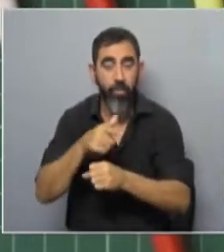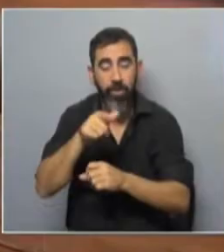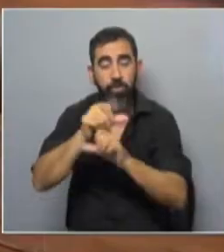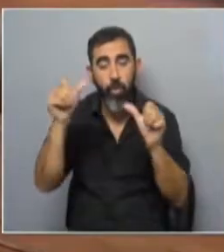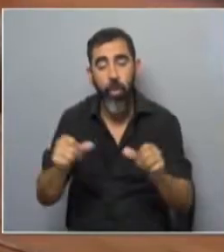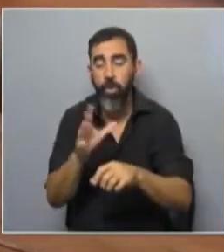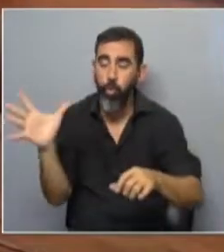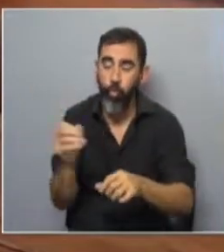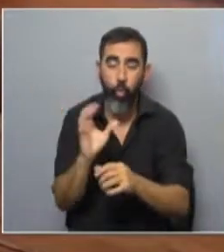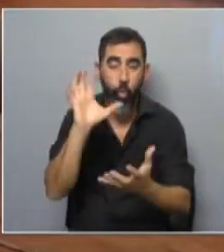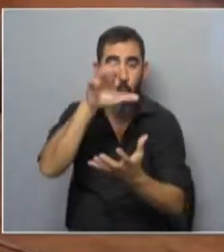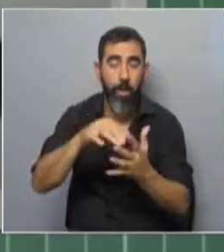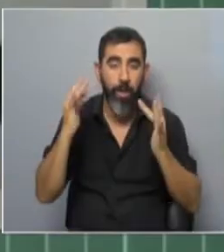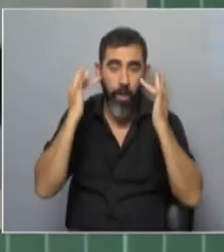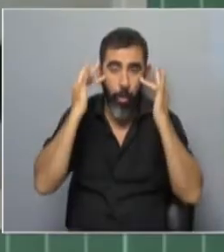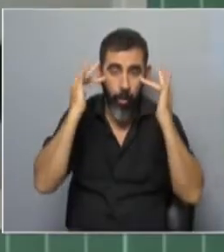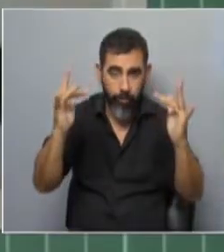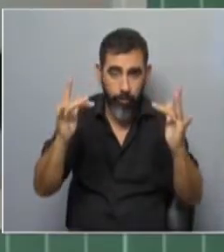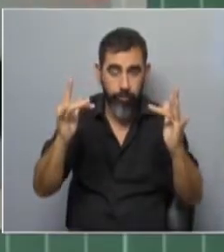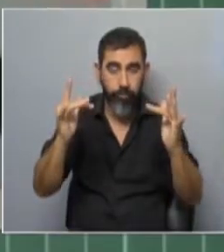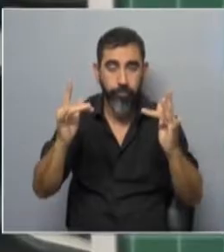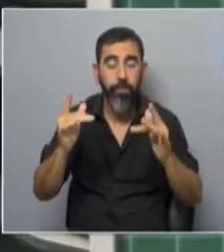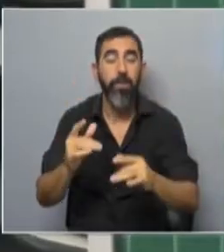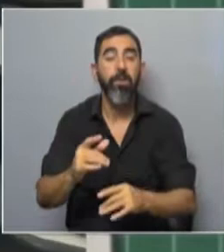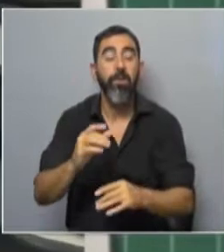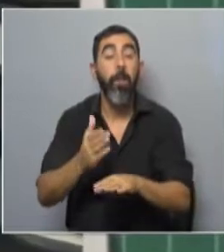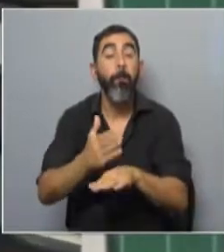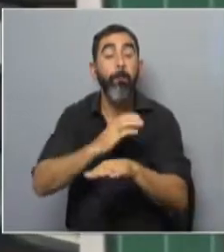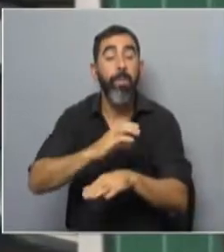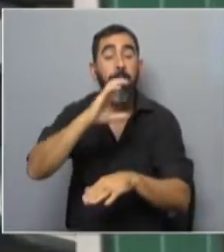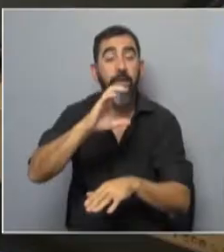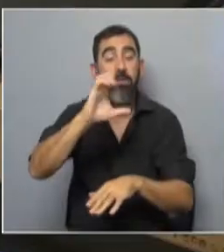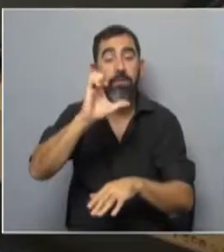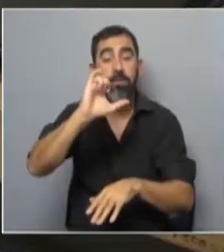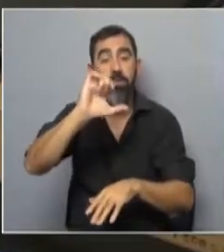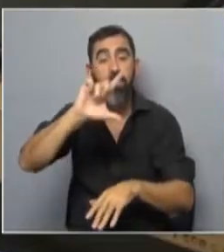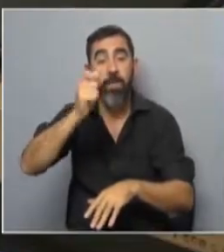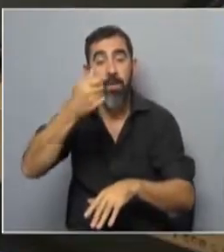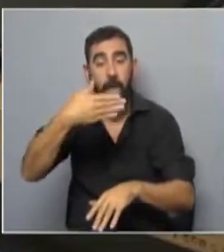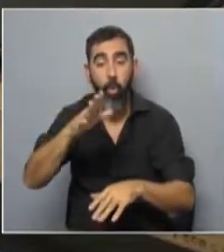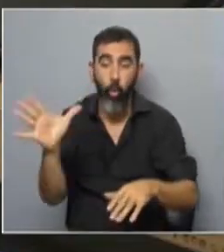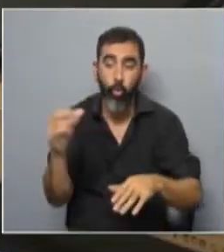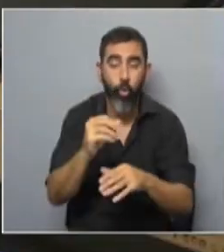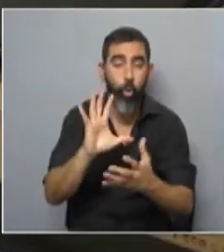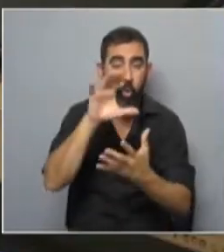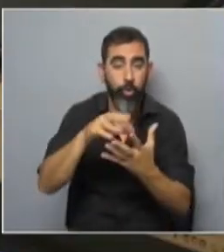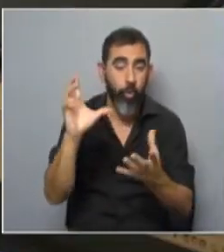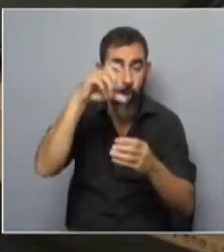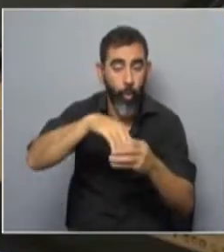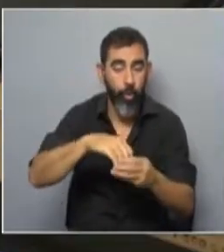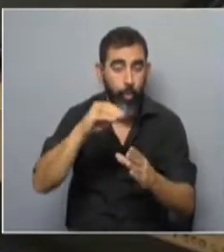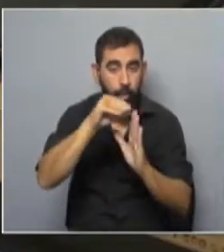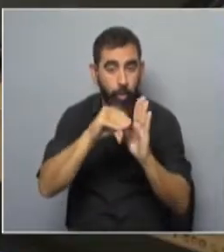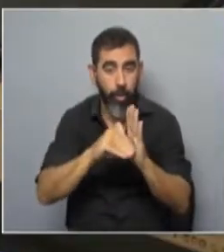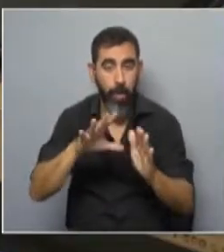transitan todos los centros educativos, ya sean de pre-CEILAB, digamos, esos centros nuevos, como todos los centros que después forman parte del programa, tengan